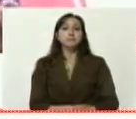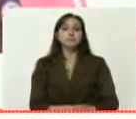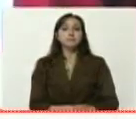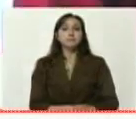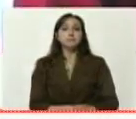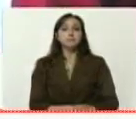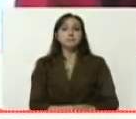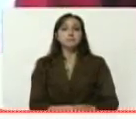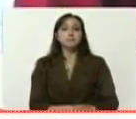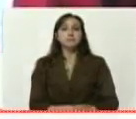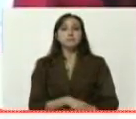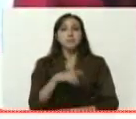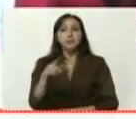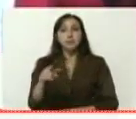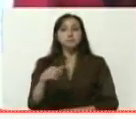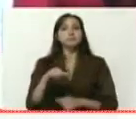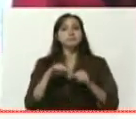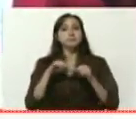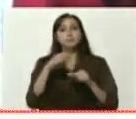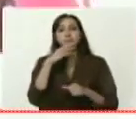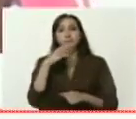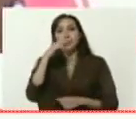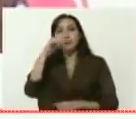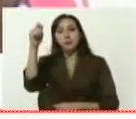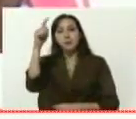de Victoria,